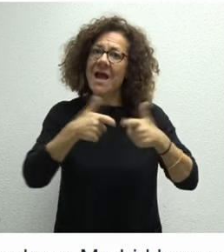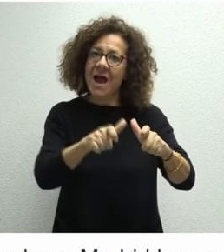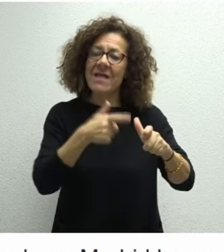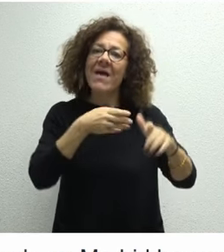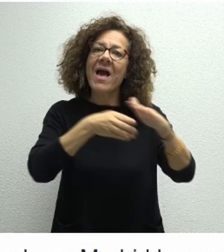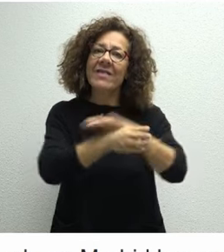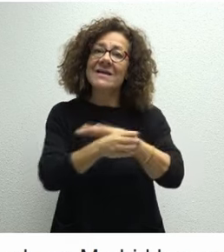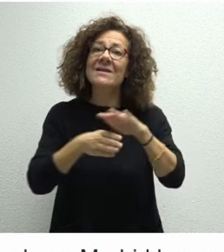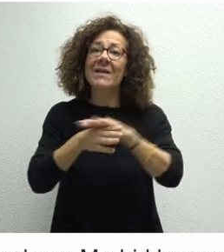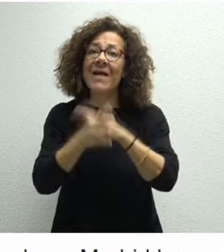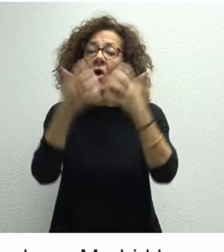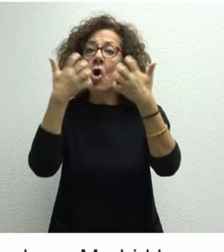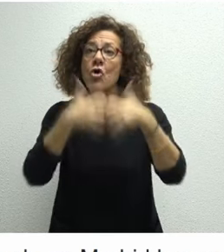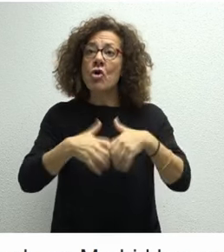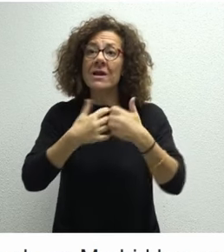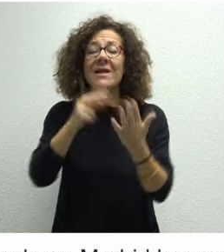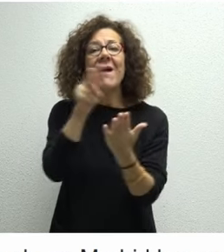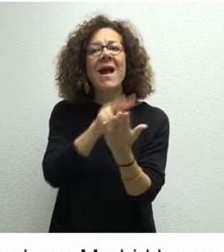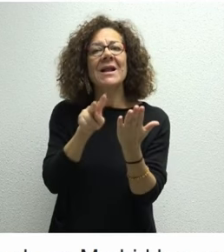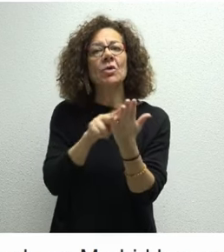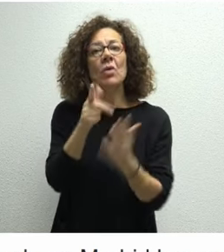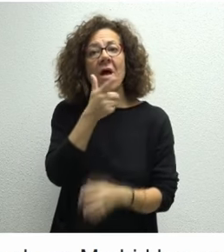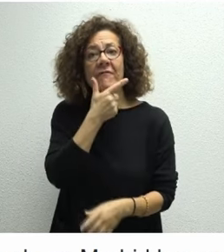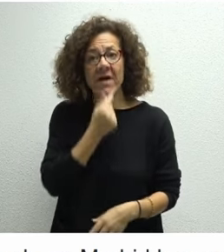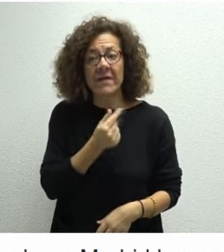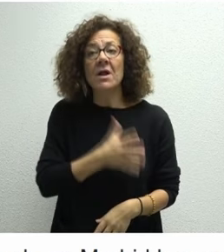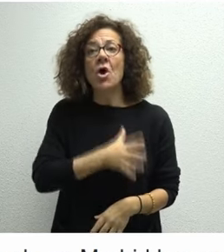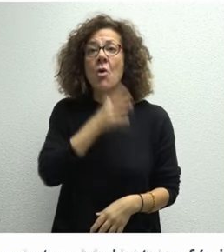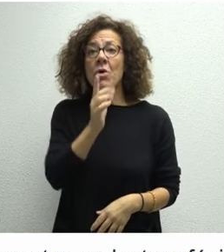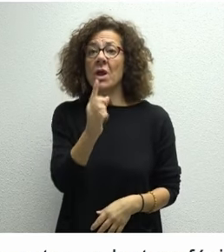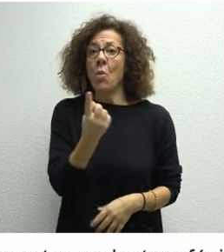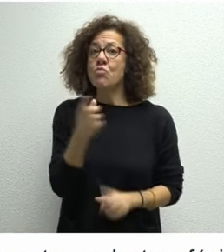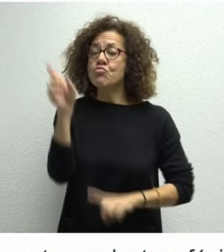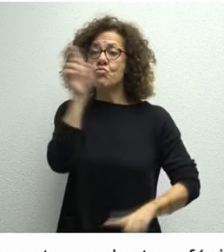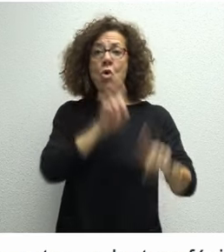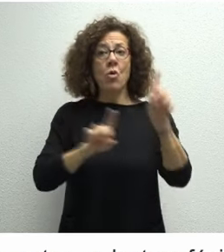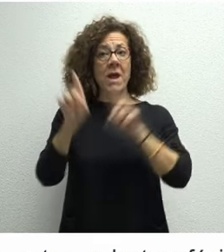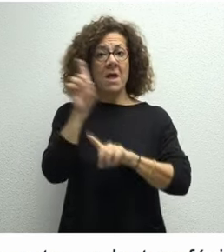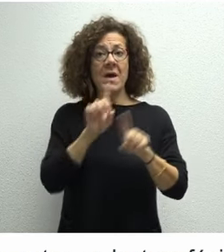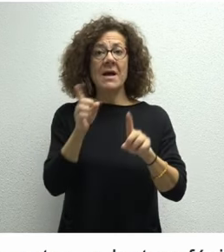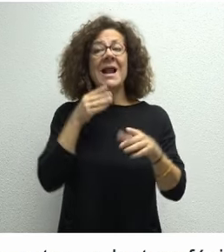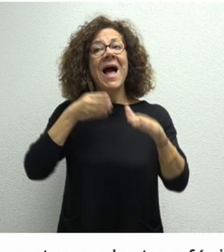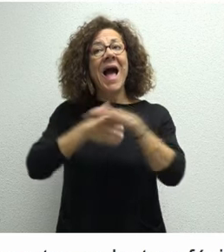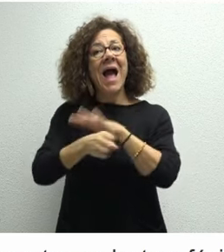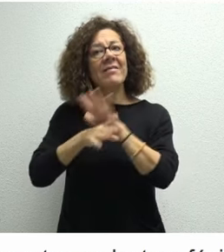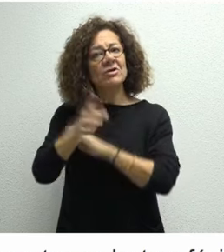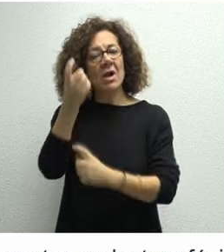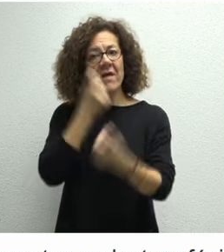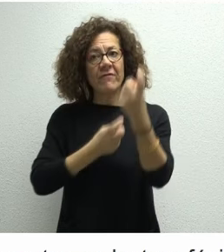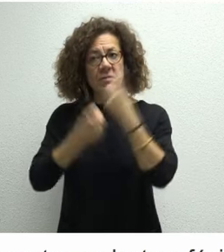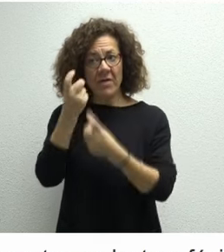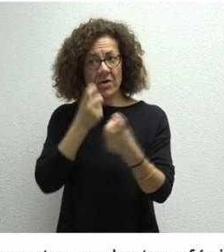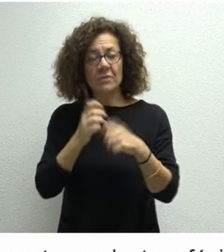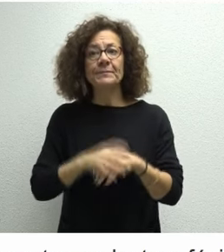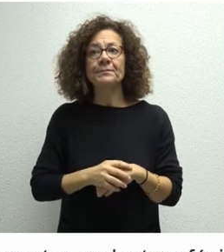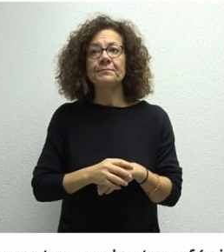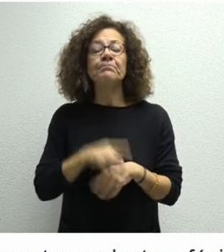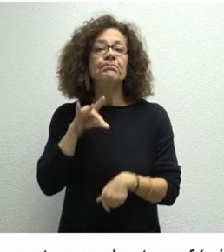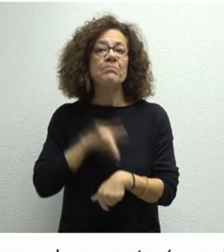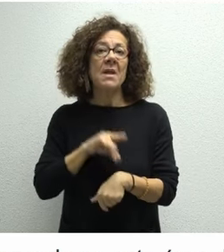accesibilidad cognitiva y la lectura fácil puesto que uno de los problemas es el acceso a la información